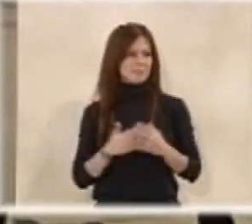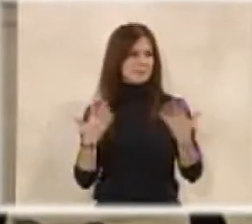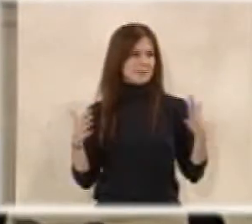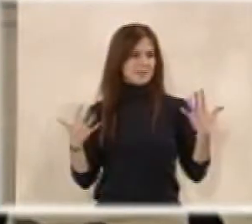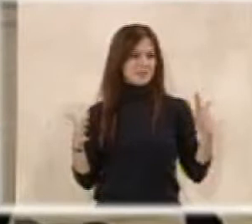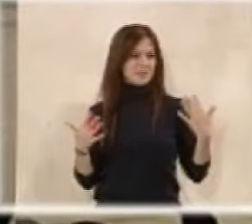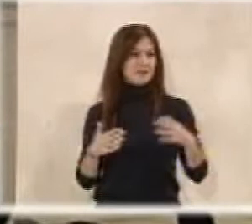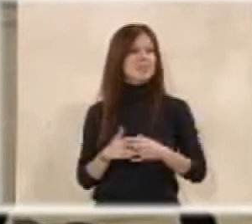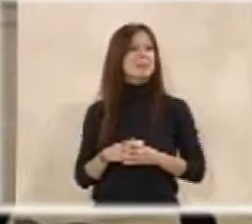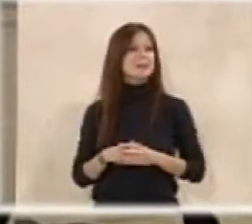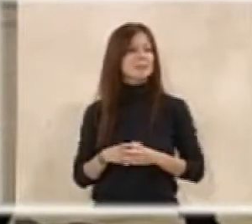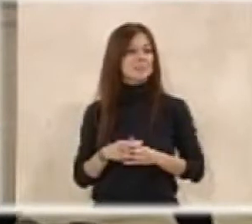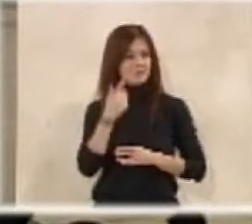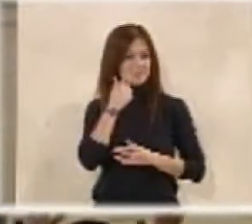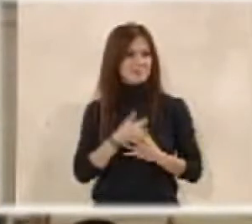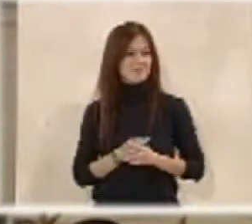Bueno.